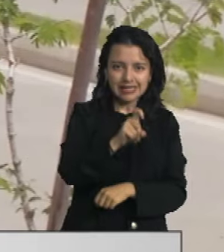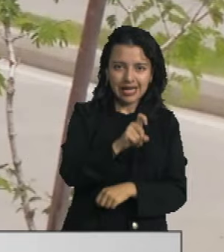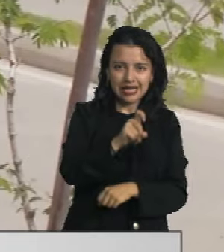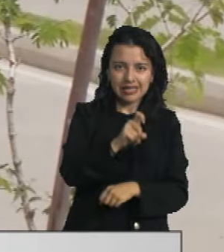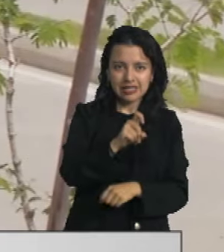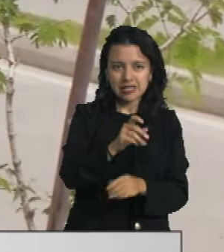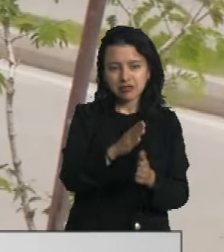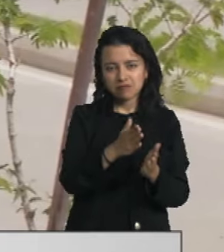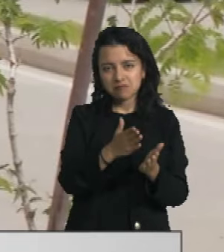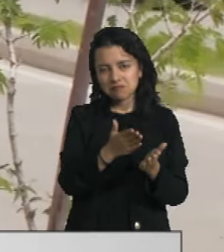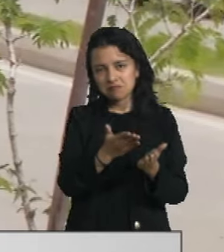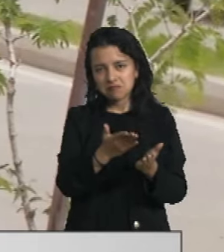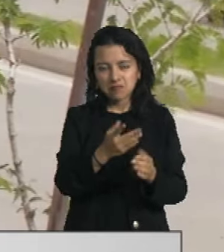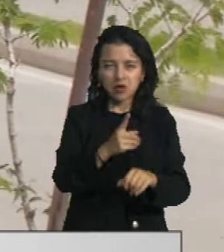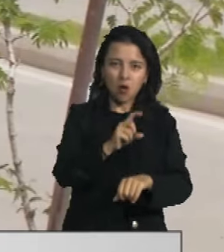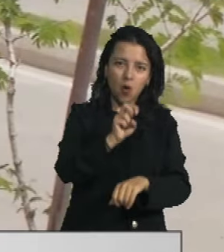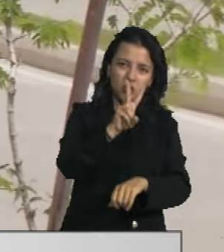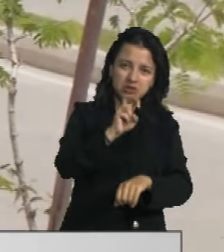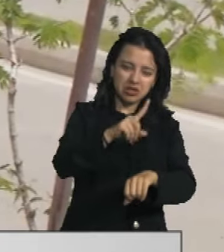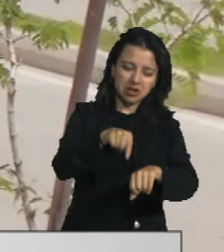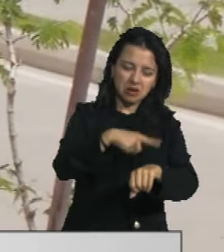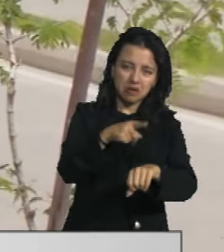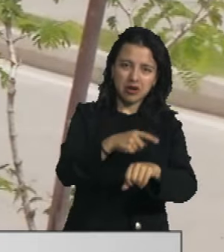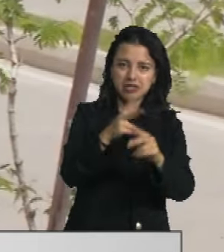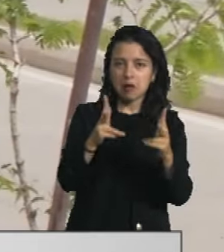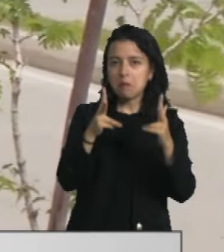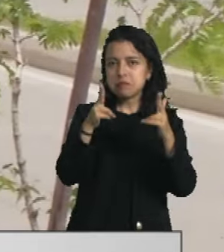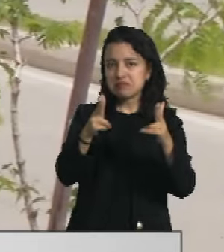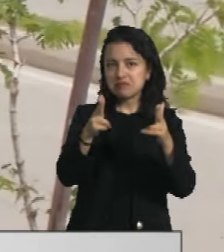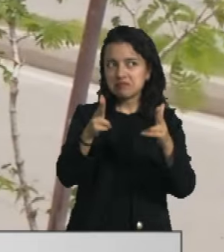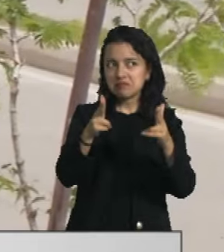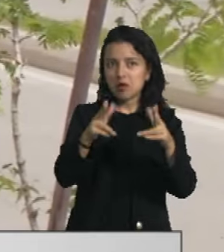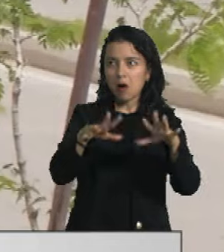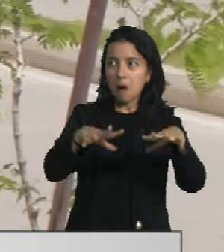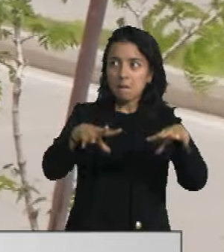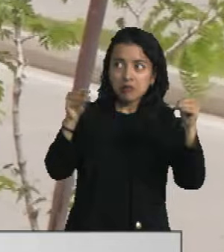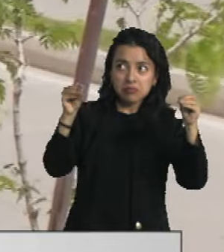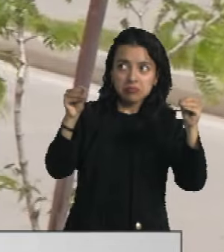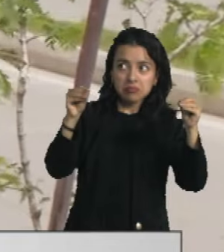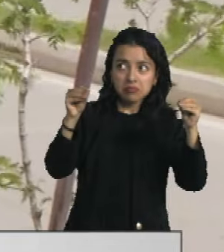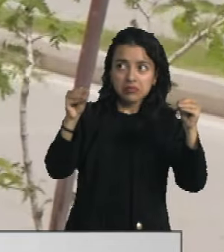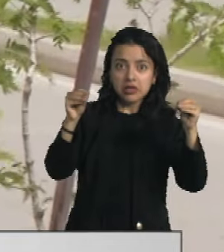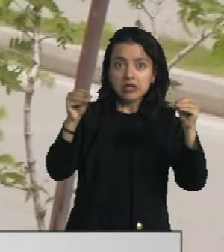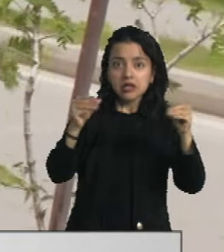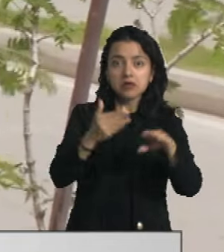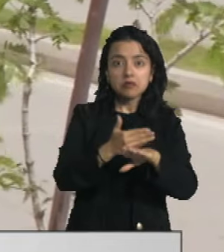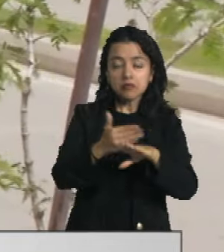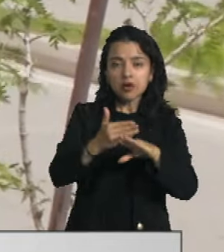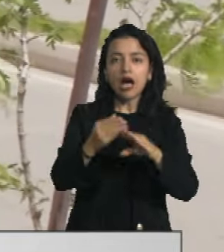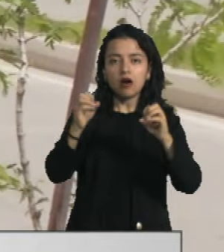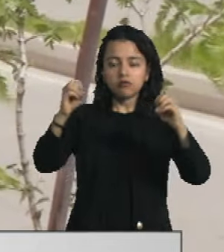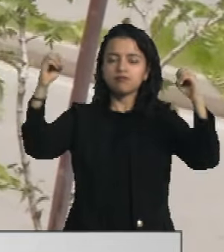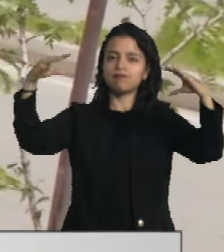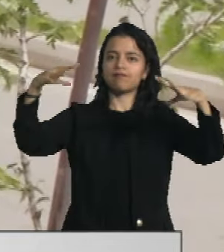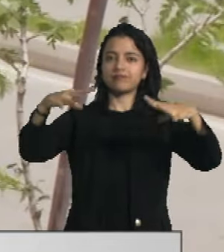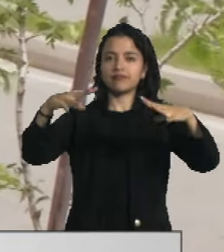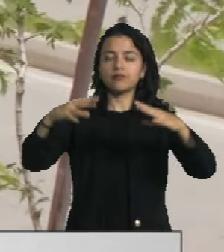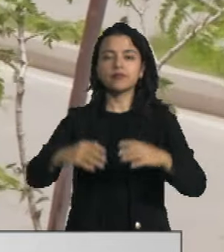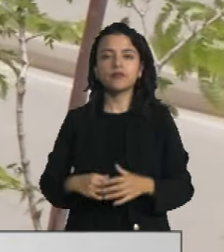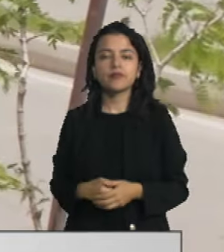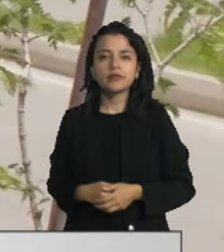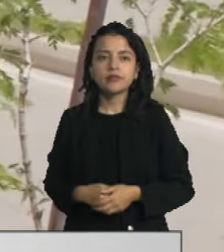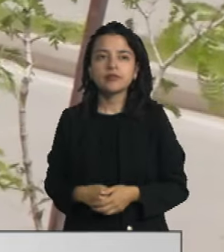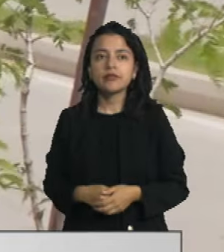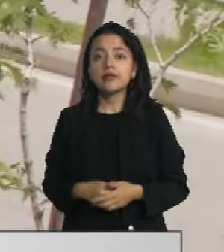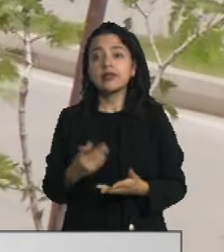y 7 horas y según la empresa Aire, se encuentra preparando otro listado de 181 mil usuarios más